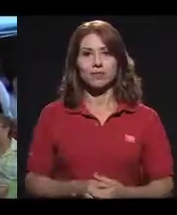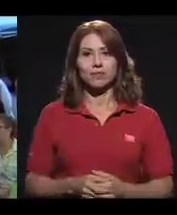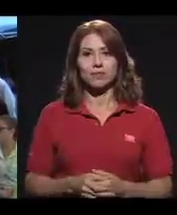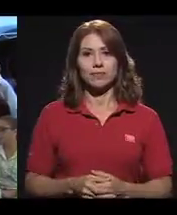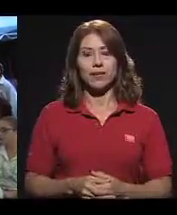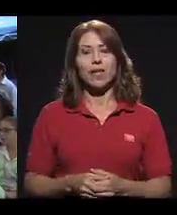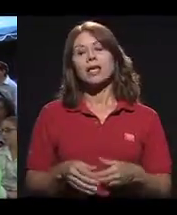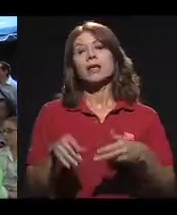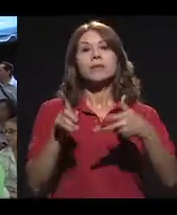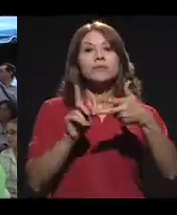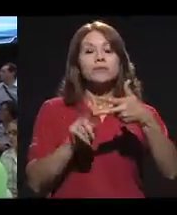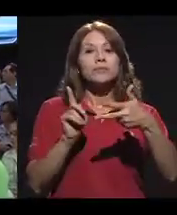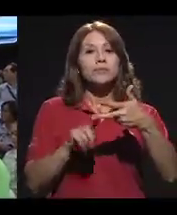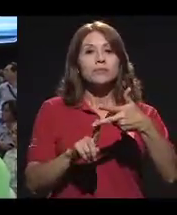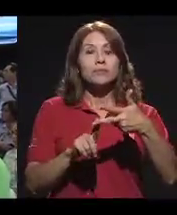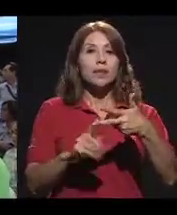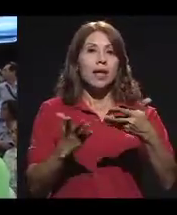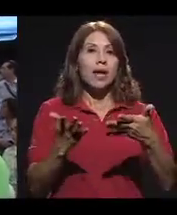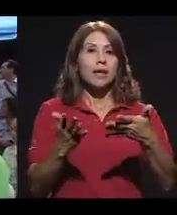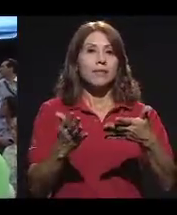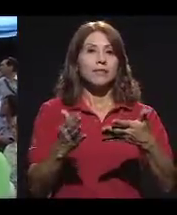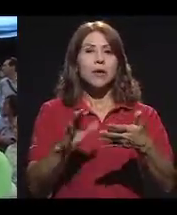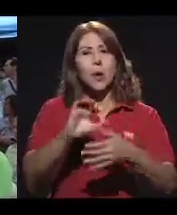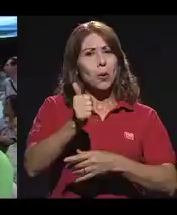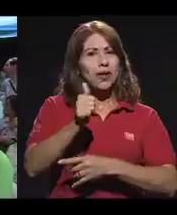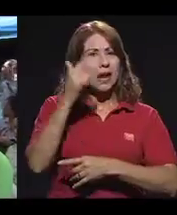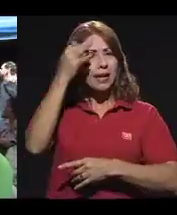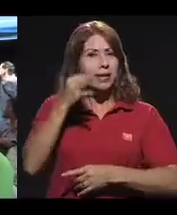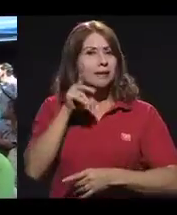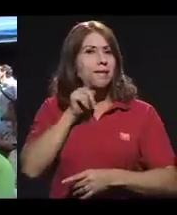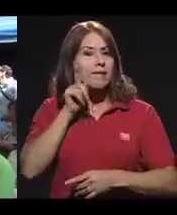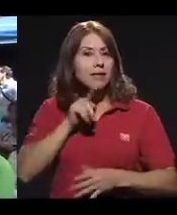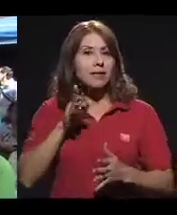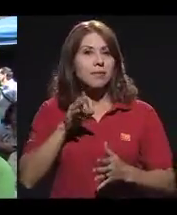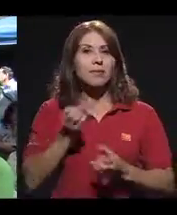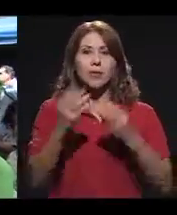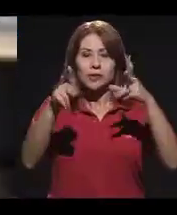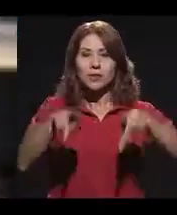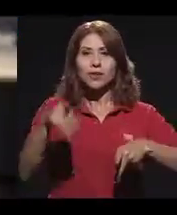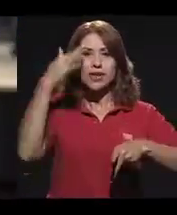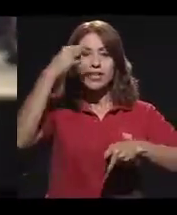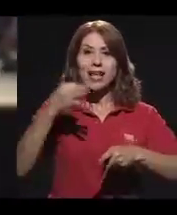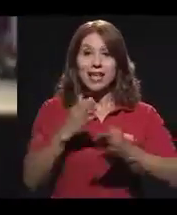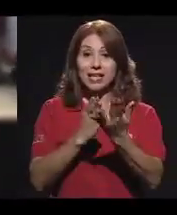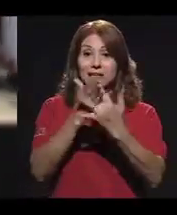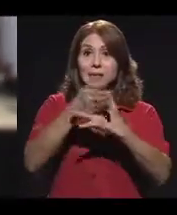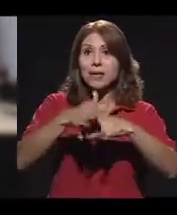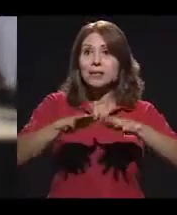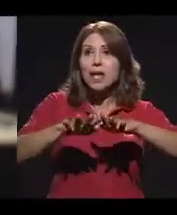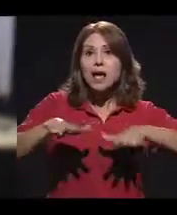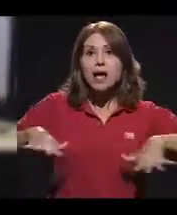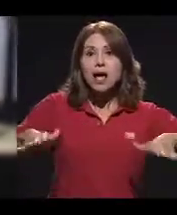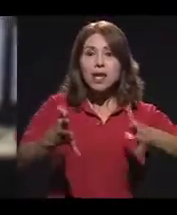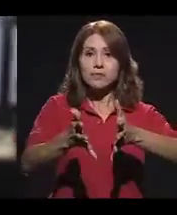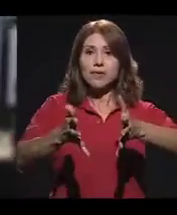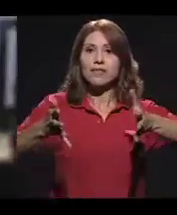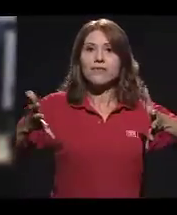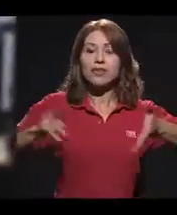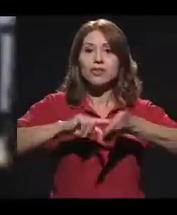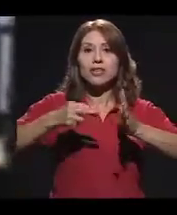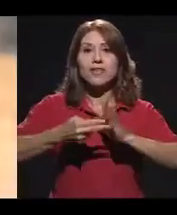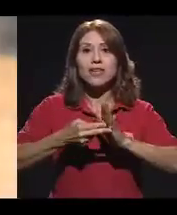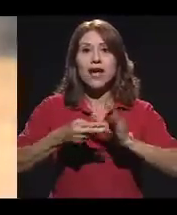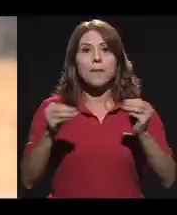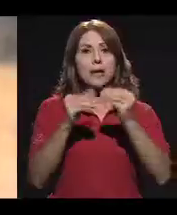Y 3, hay otro mito que implica más espacio, implica coartar las posibilidades de